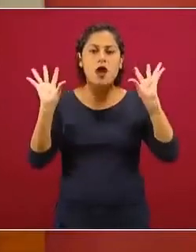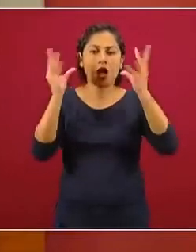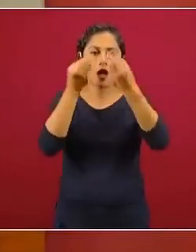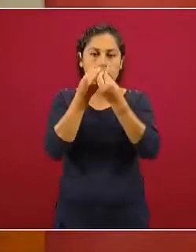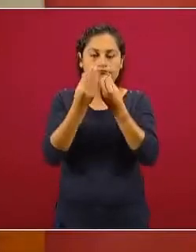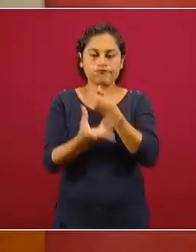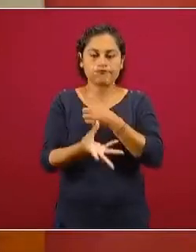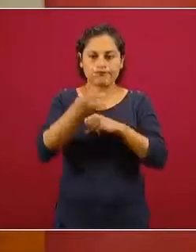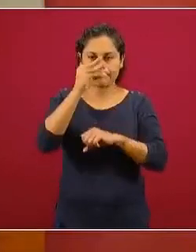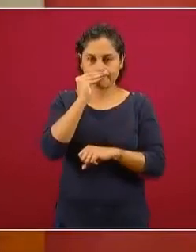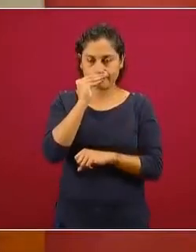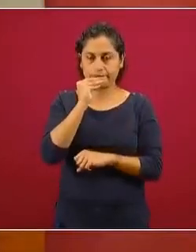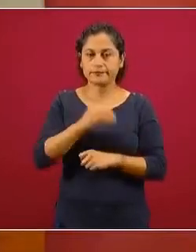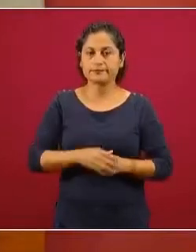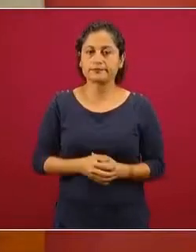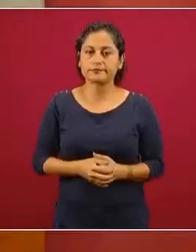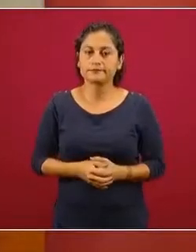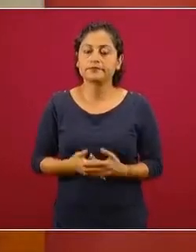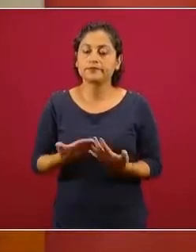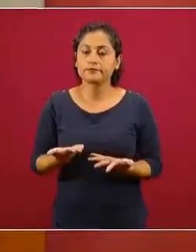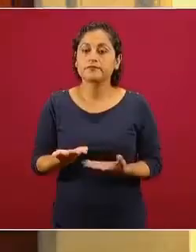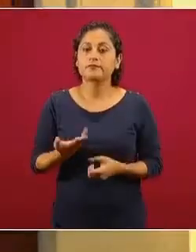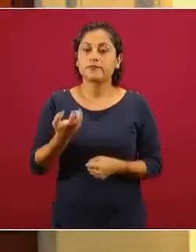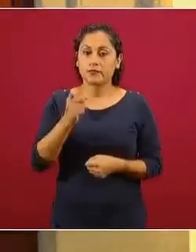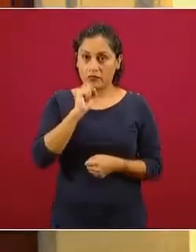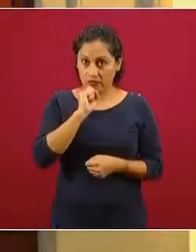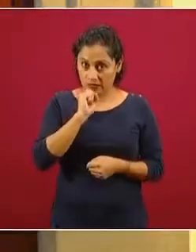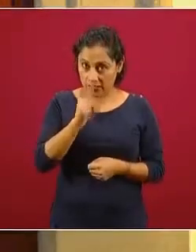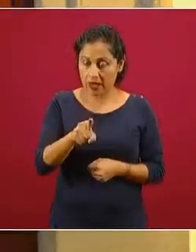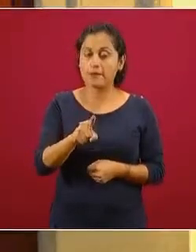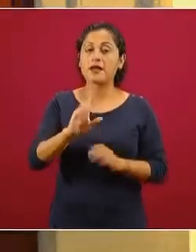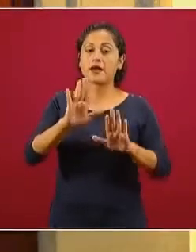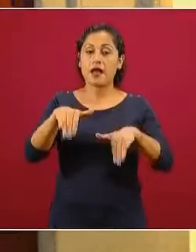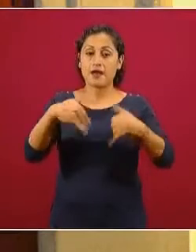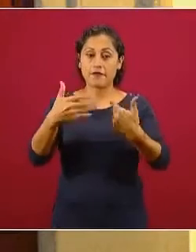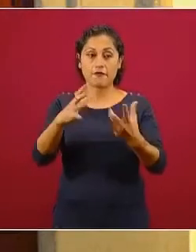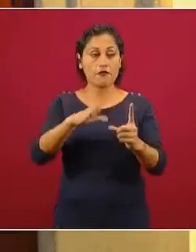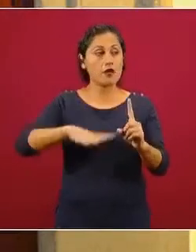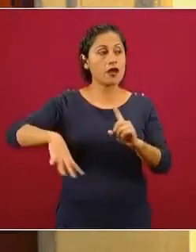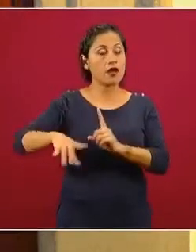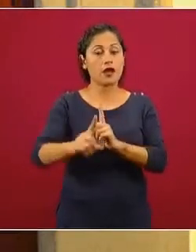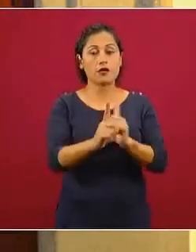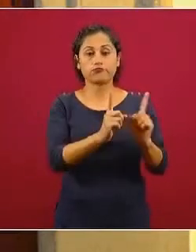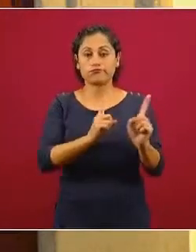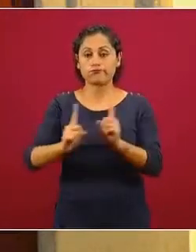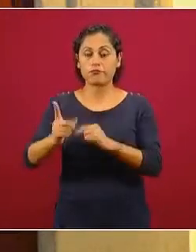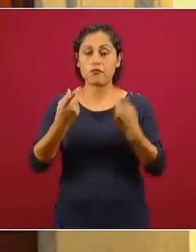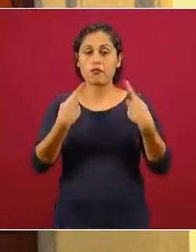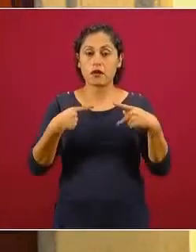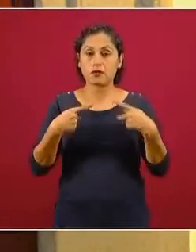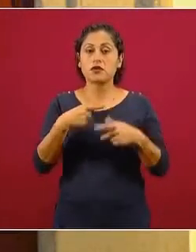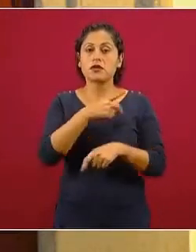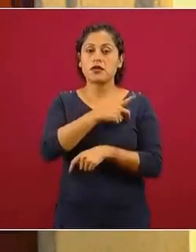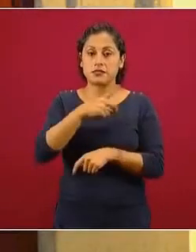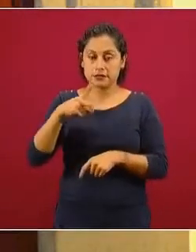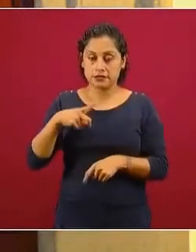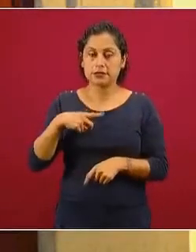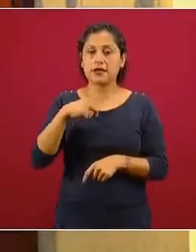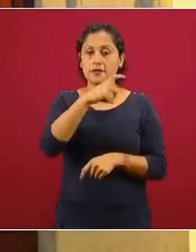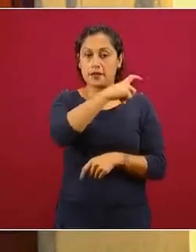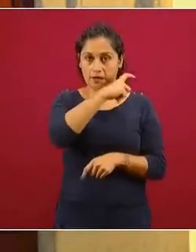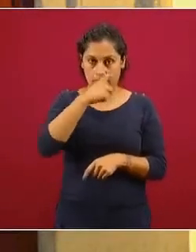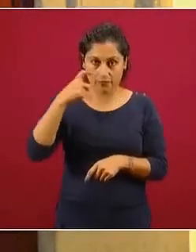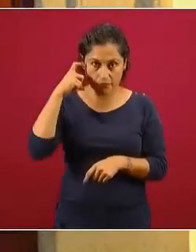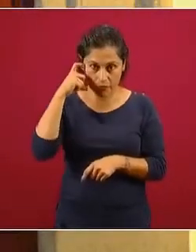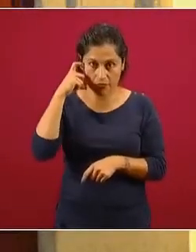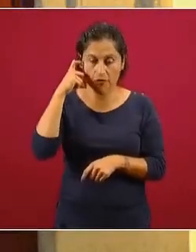vías respiratorias. En el nivel comunitario, recordando que el cubreboca que se recomienda es el reusable, que normalmente